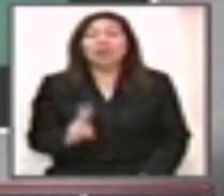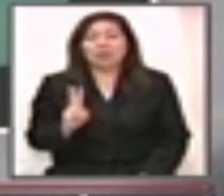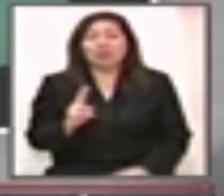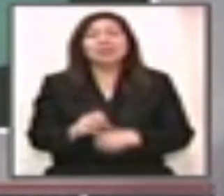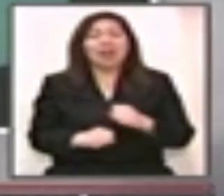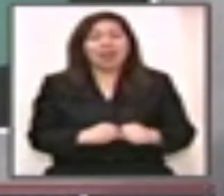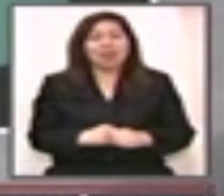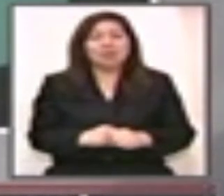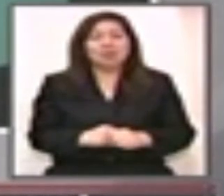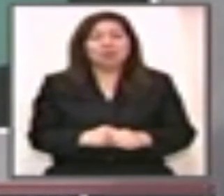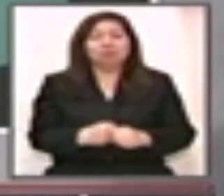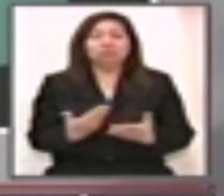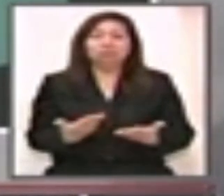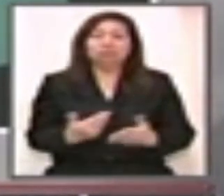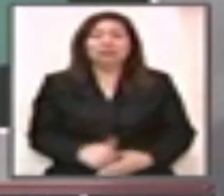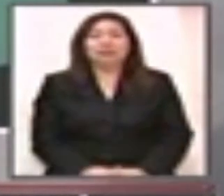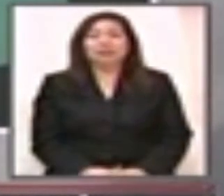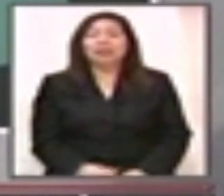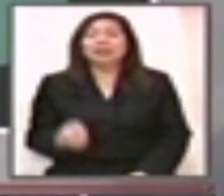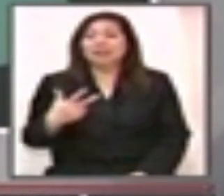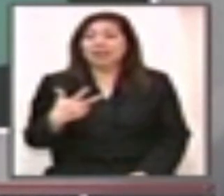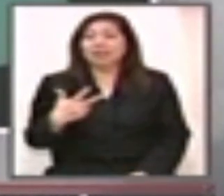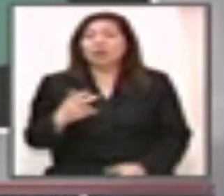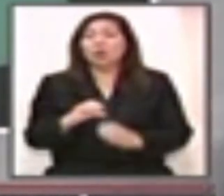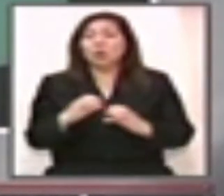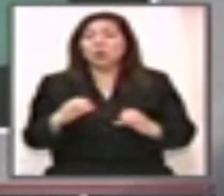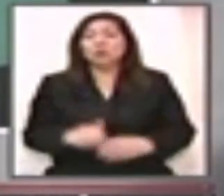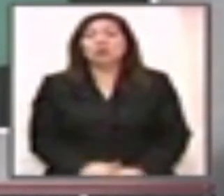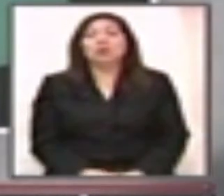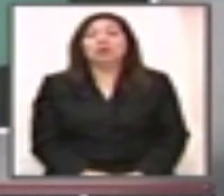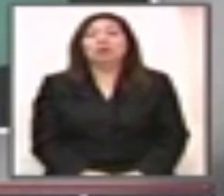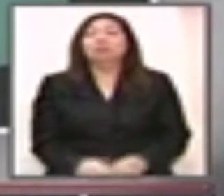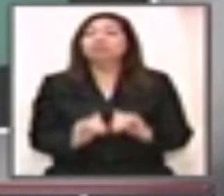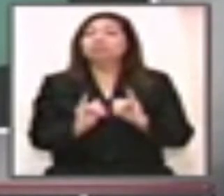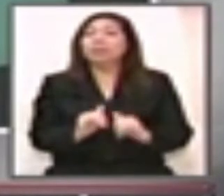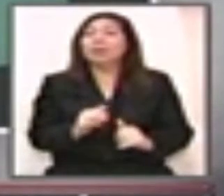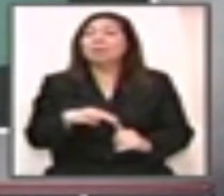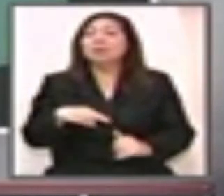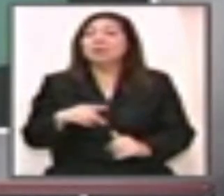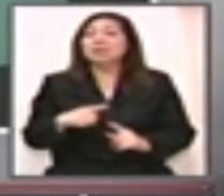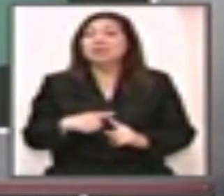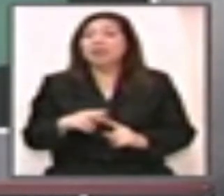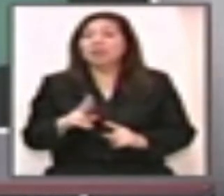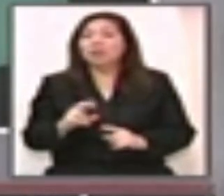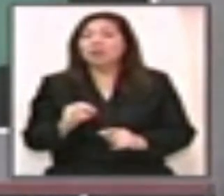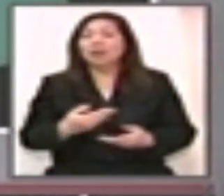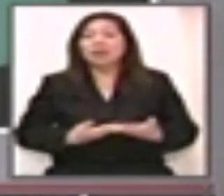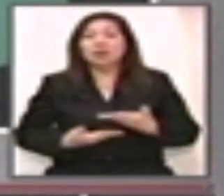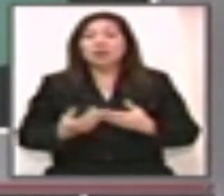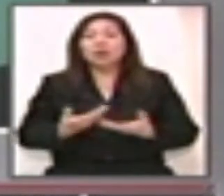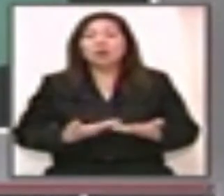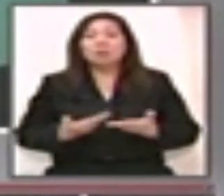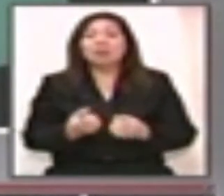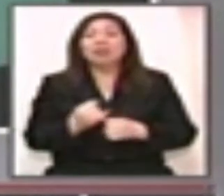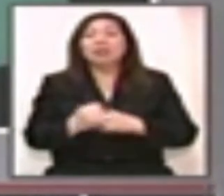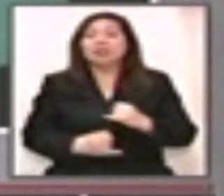2 años, o sea, estamos yendo ya a nuestro tercer curso, hemos instaurado en MINCETUR un curso de negociaciones